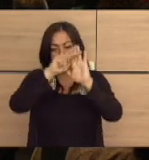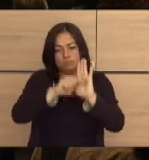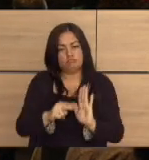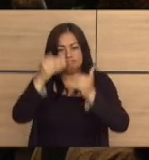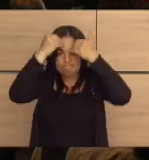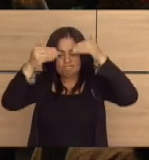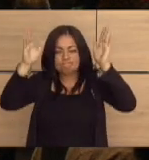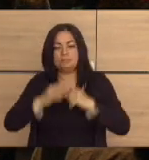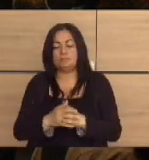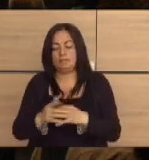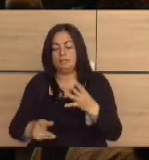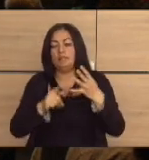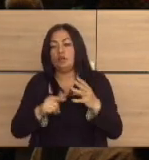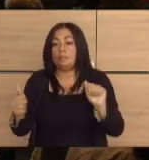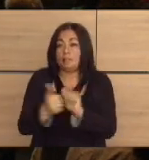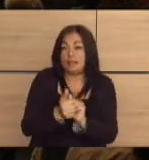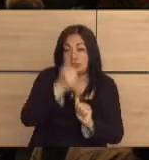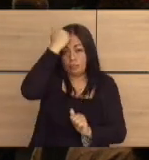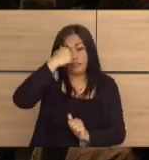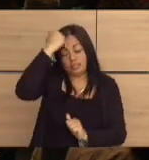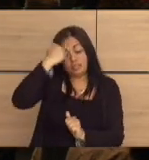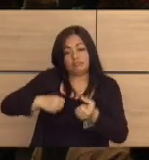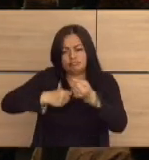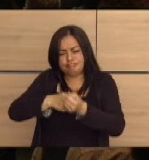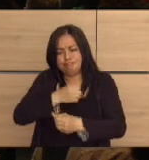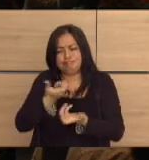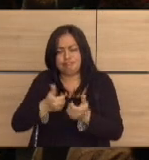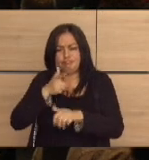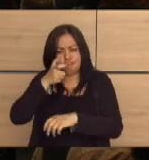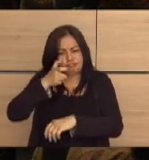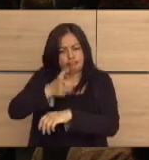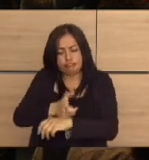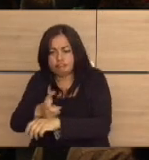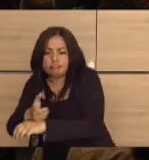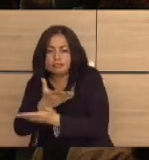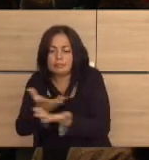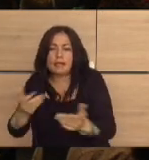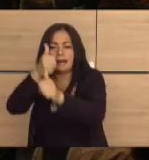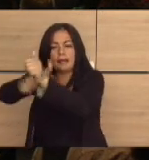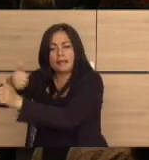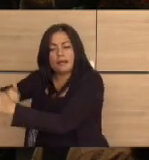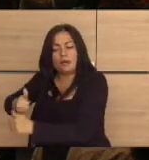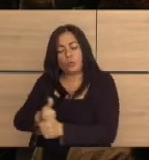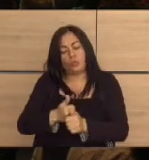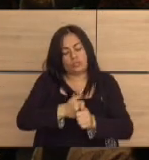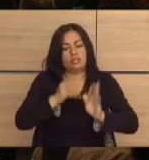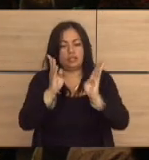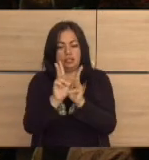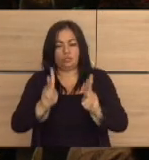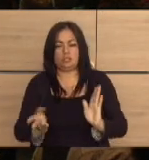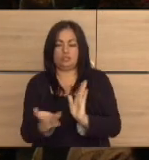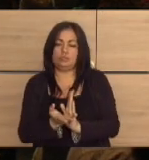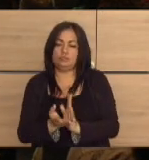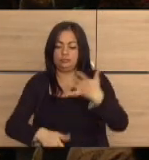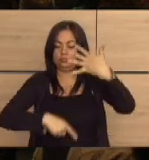acompañamiento a nuestros docentes con las distintas redes para materializar este trabajo en cada una de las instituciones. Y finalmente, la